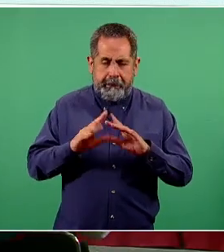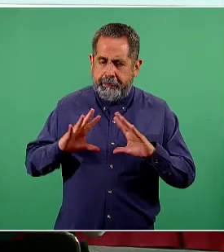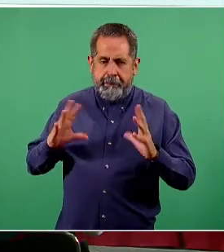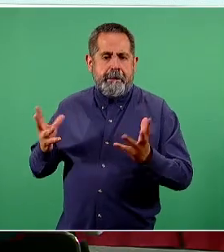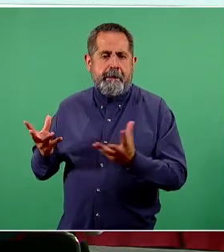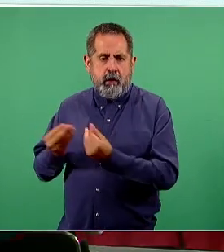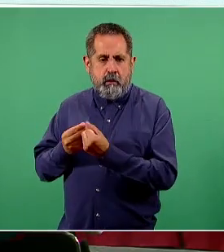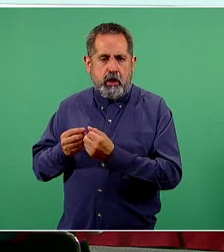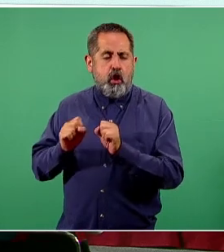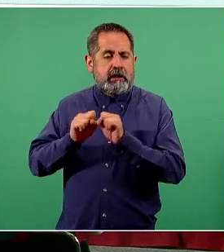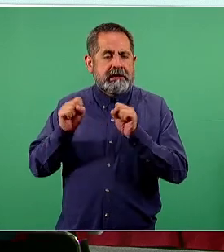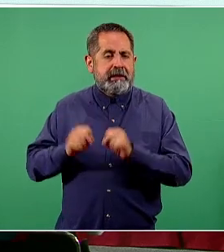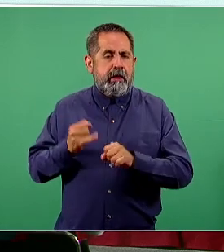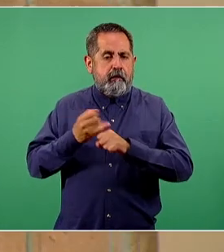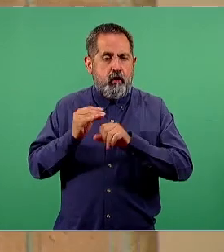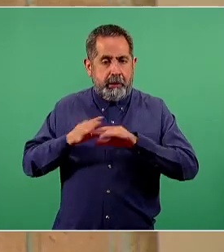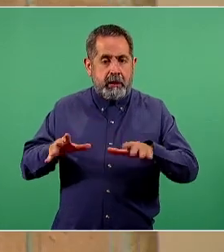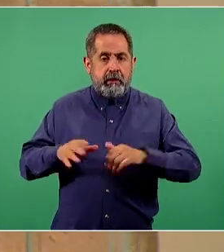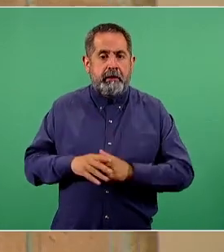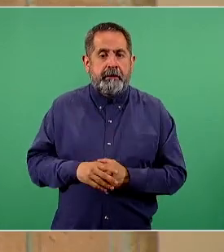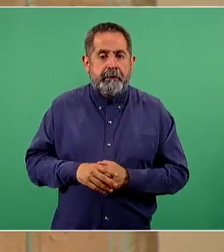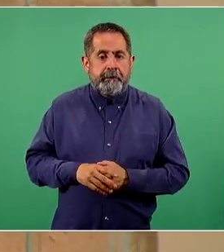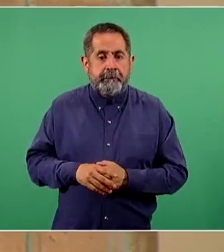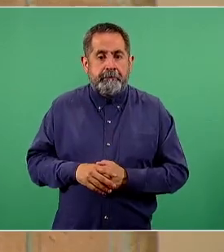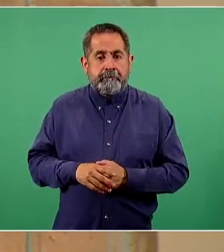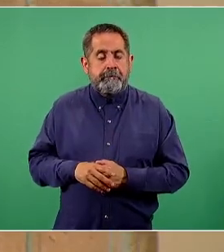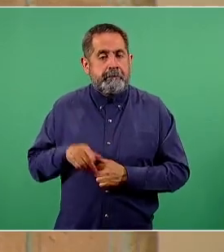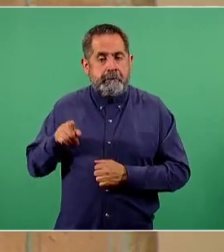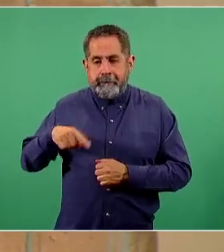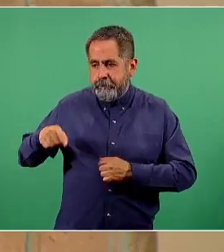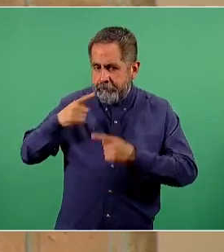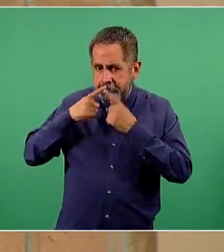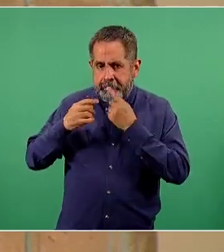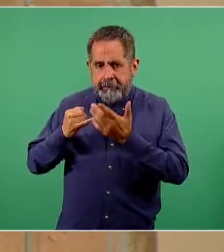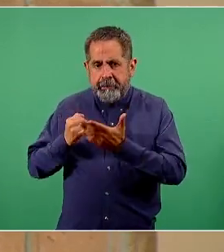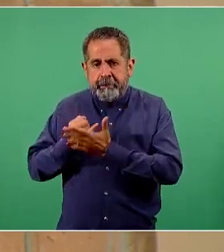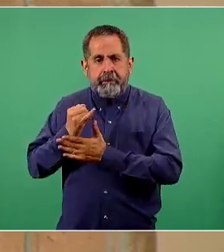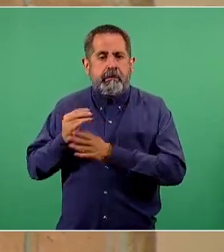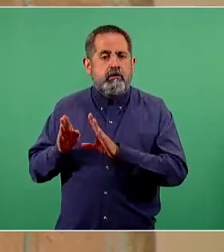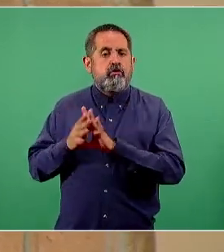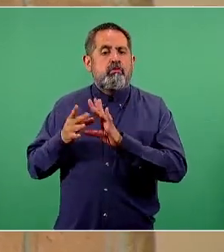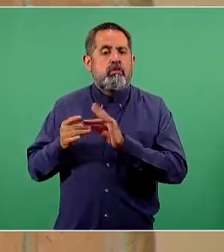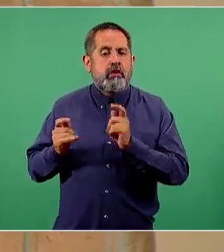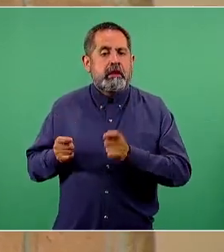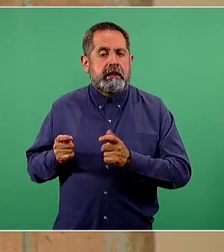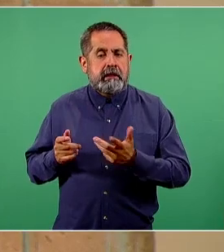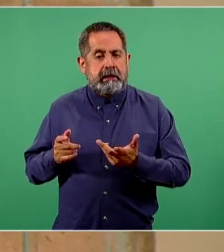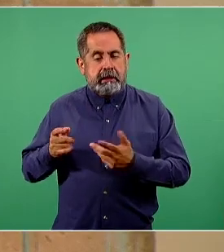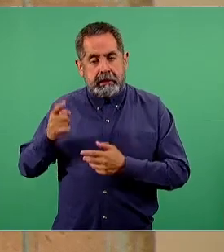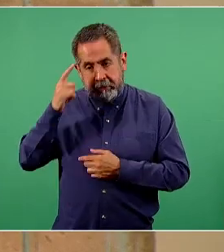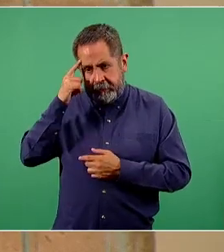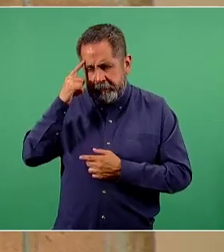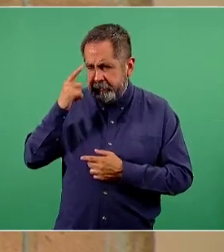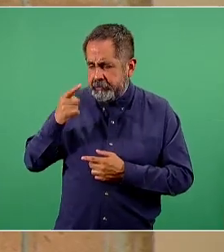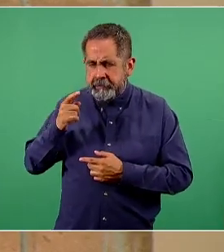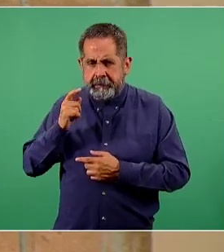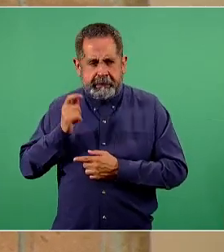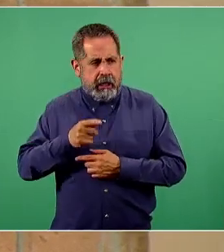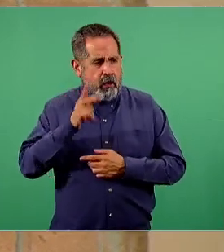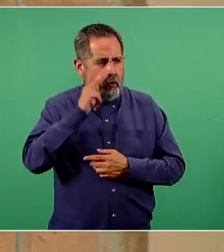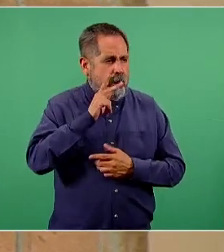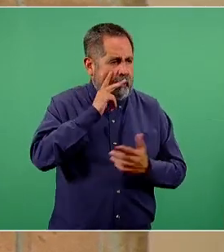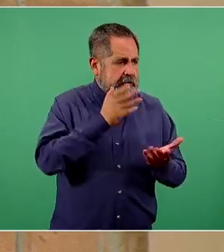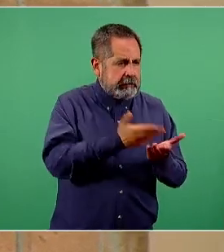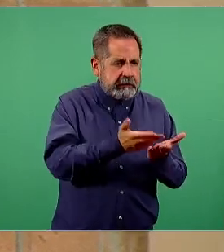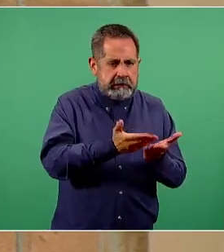este sistema de información y las decisiones se toman tomando el conjunto de